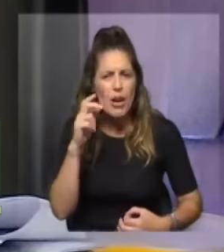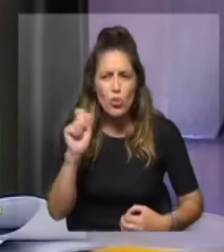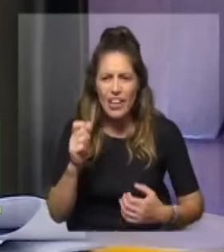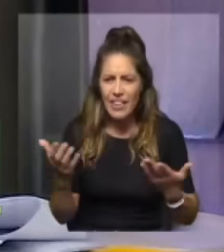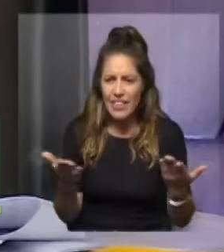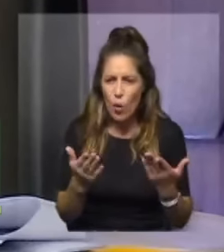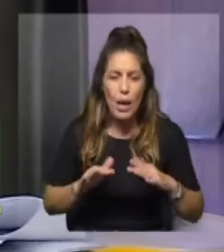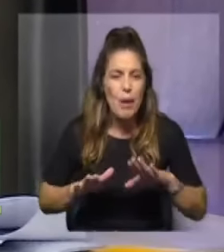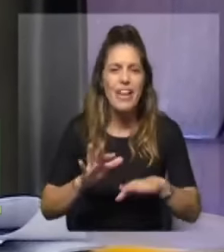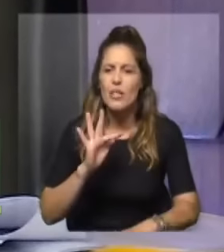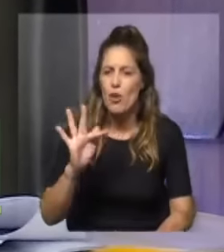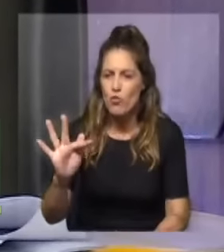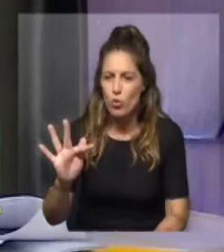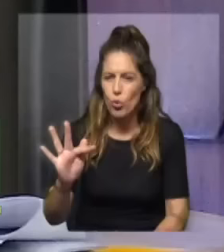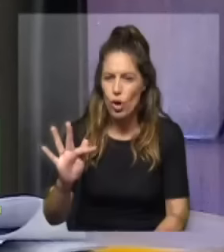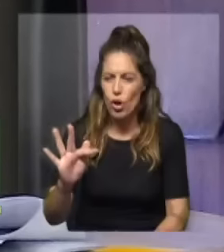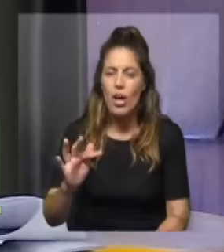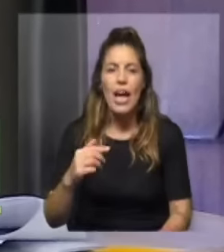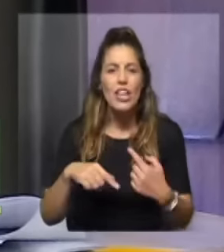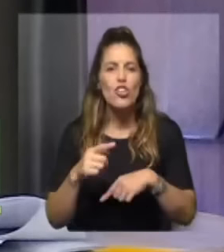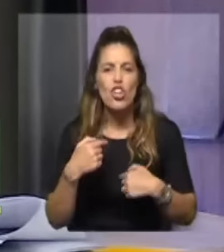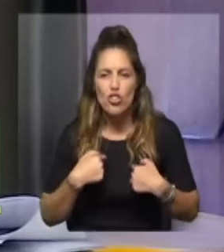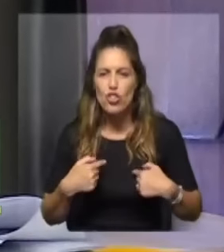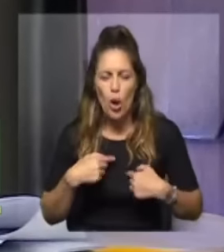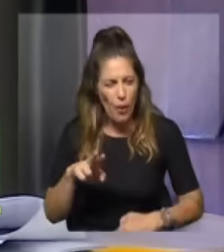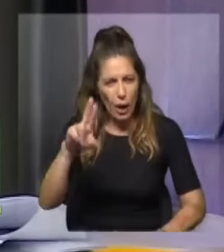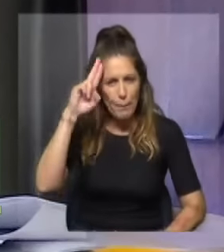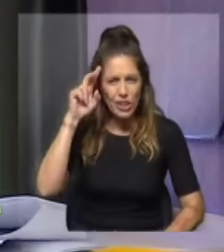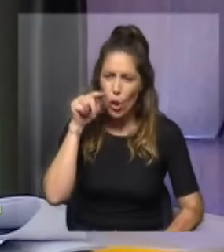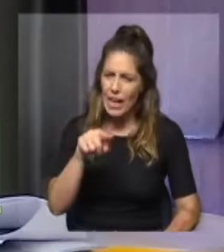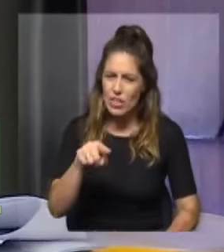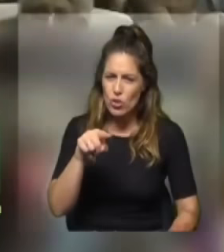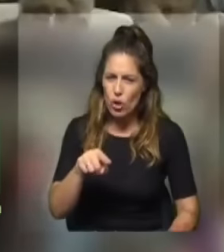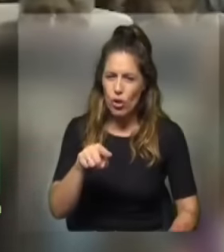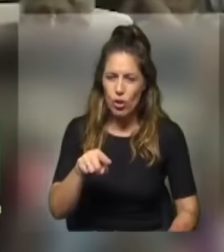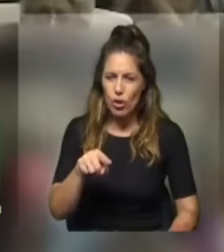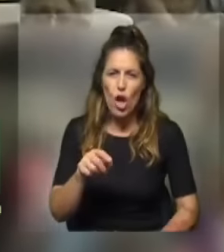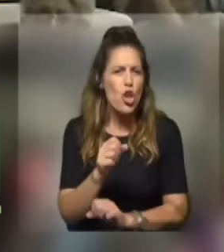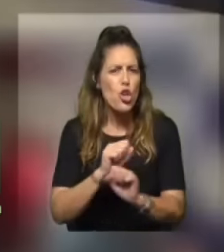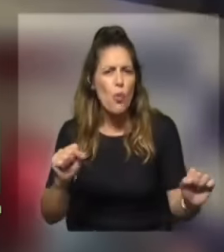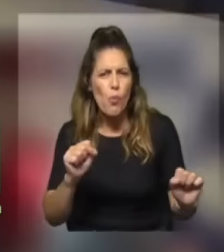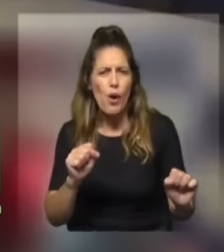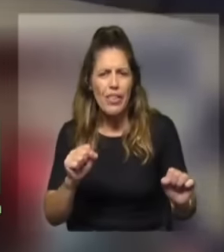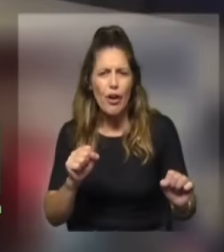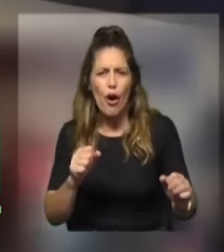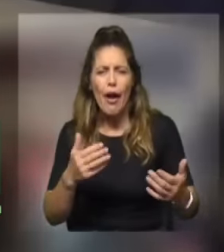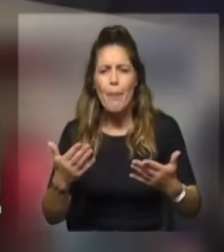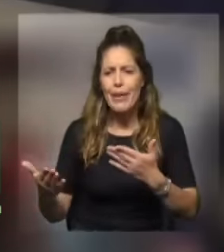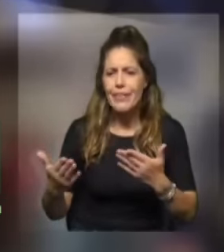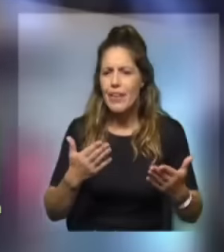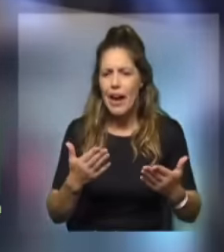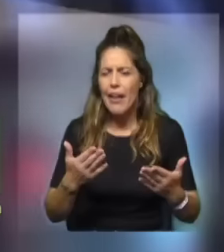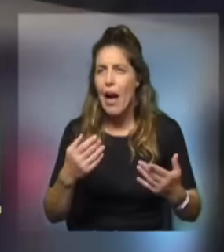prepararse para el futuro Entonces yo por respeto a eso no puedo entrar en disquisiciones de